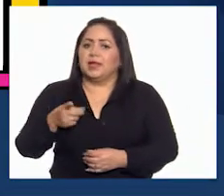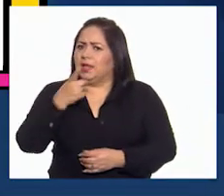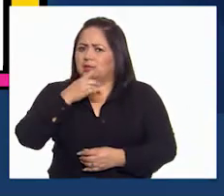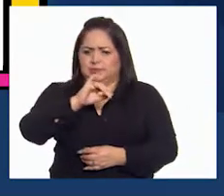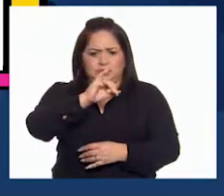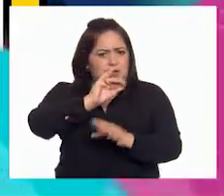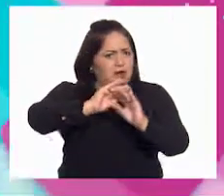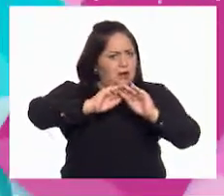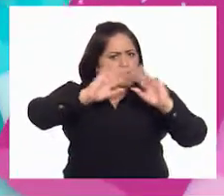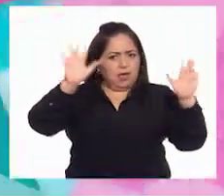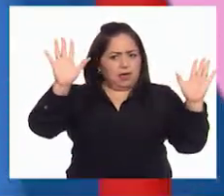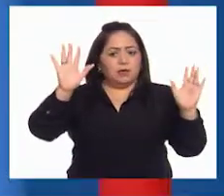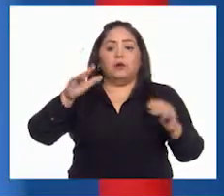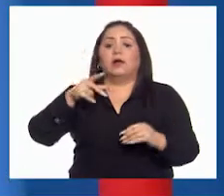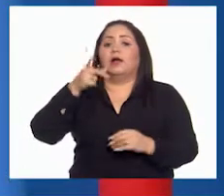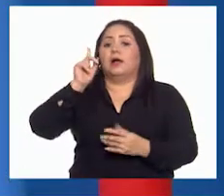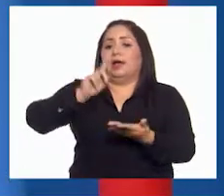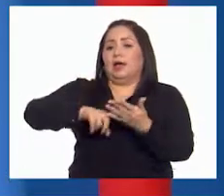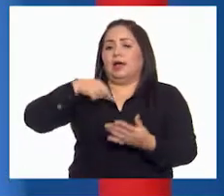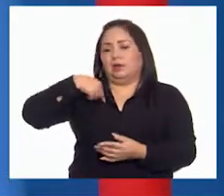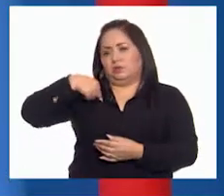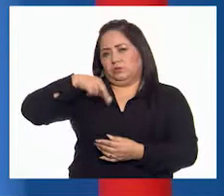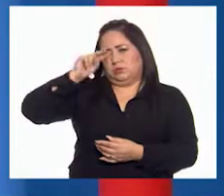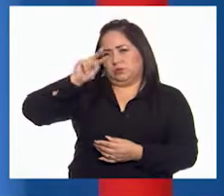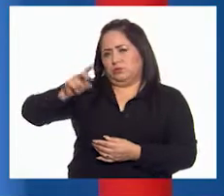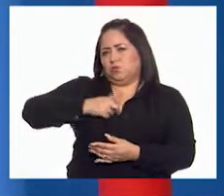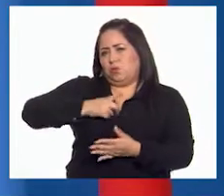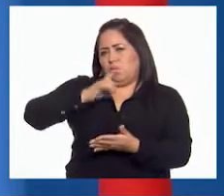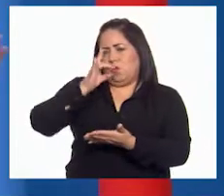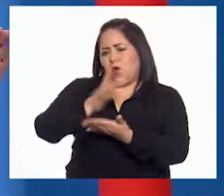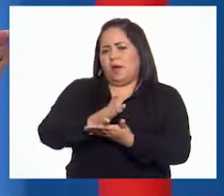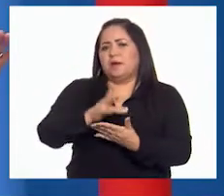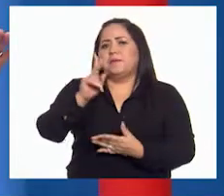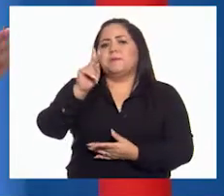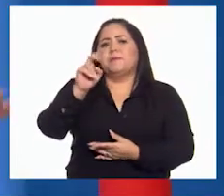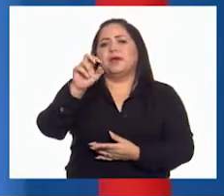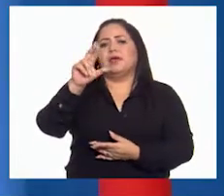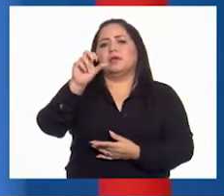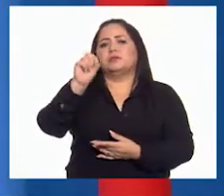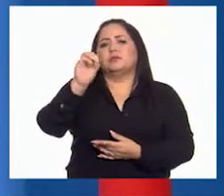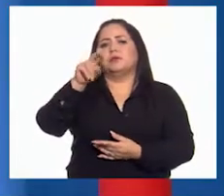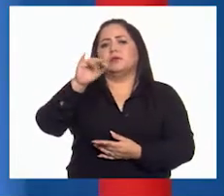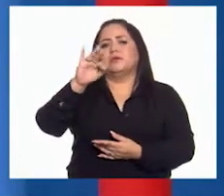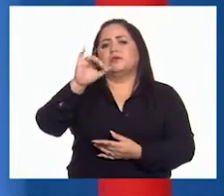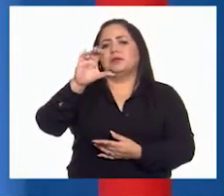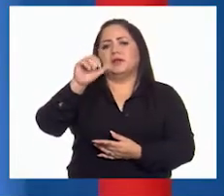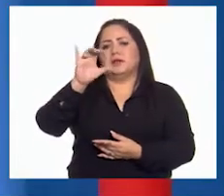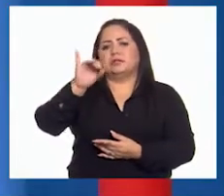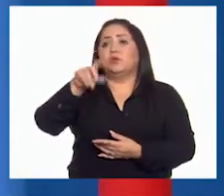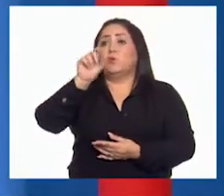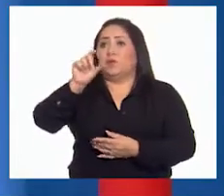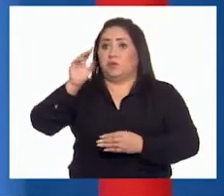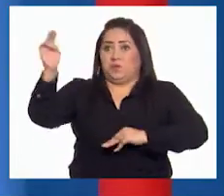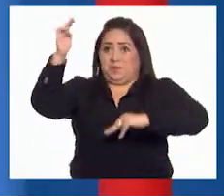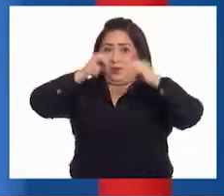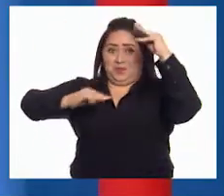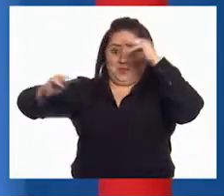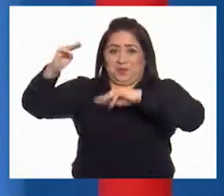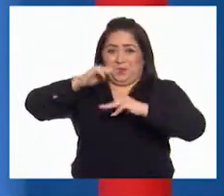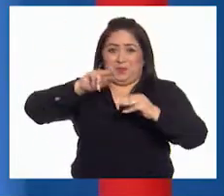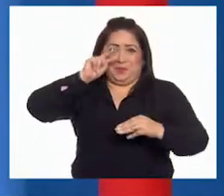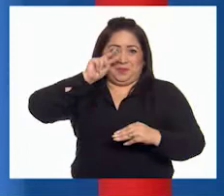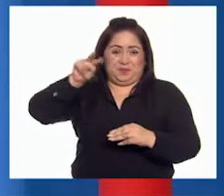Claro, Gaby. Aquí me parece que solo hay personificación, cuando dota a las montañas de la capacidad de